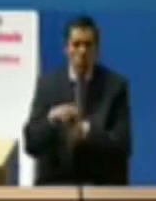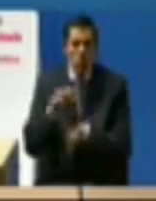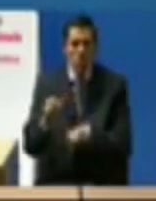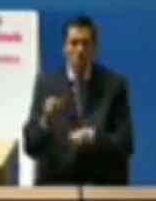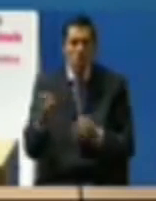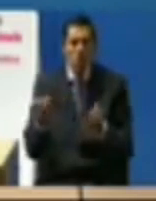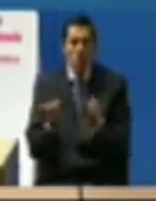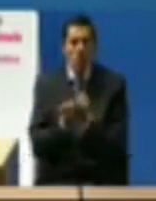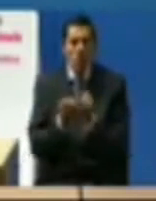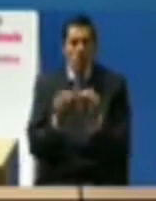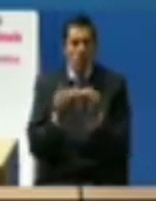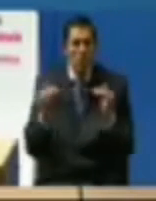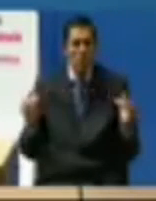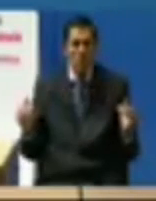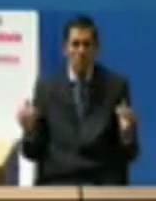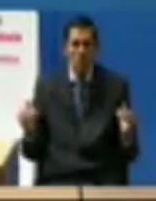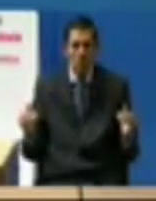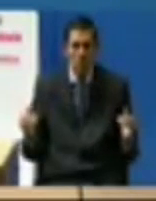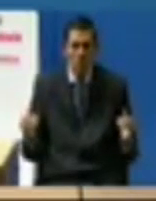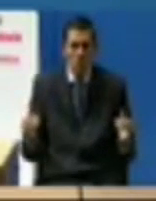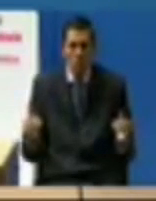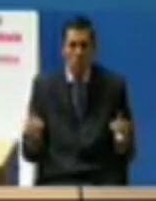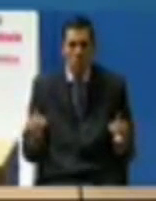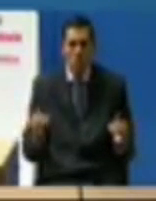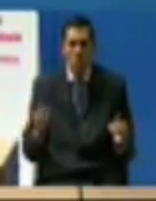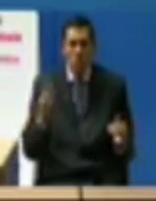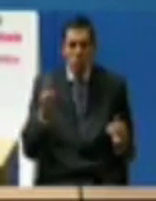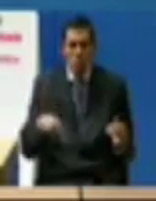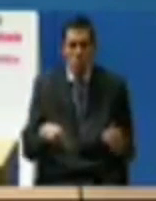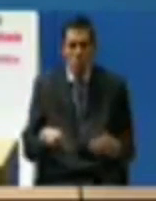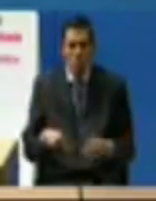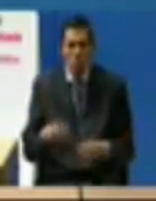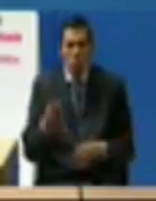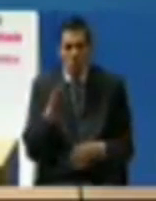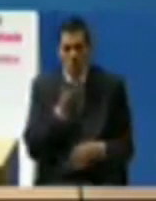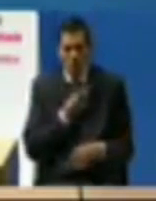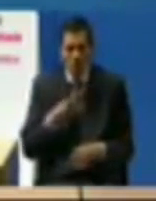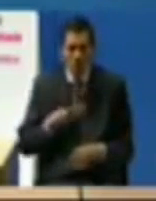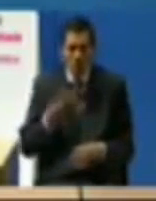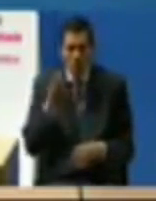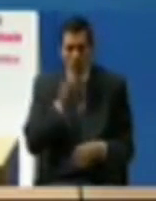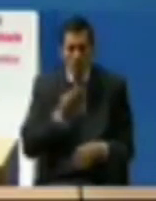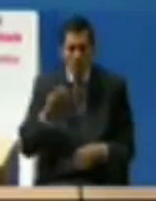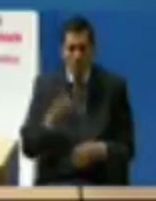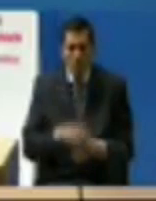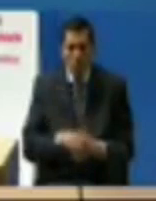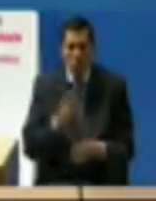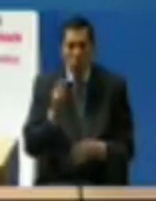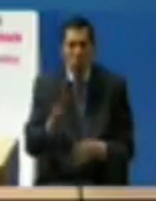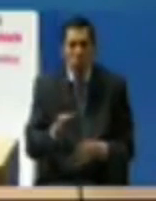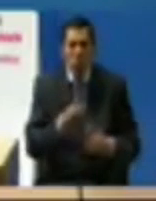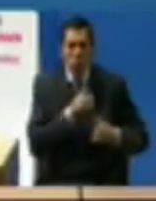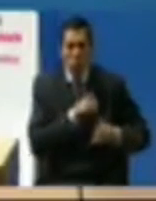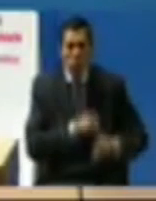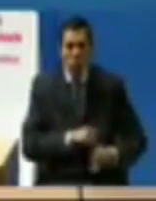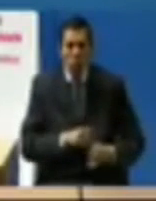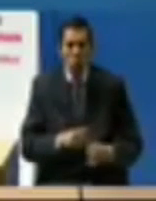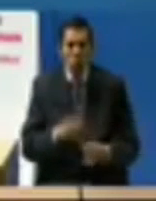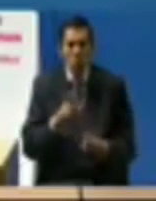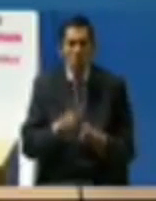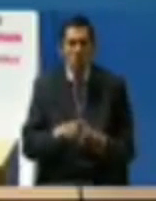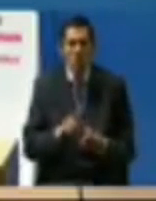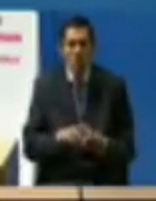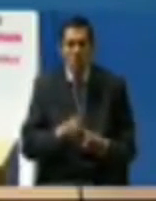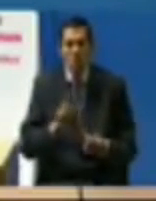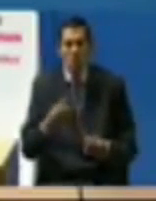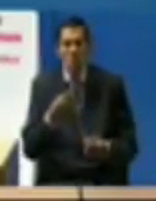cargos públicos. Hay que estar muy ciertos de ello y se debe analizar qué tipo de cargos son, quiénes son las mujeres que están